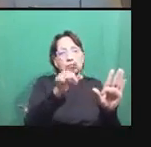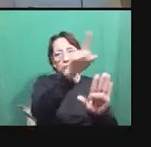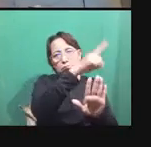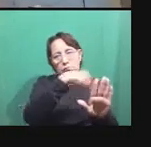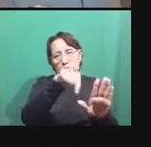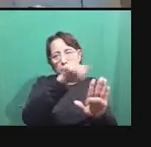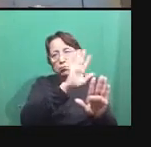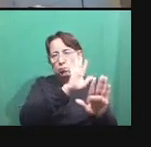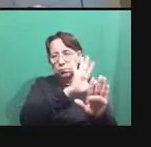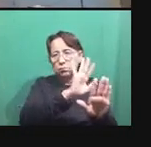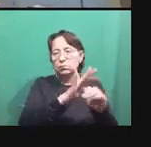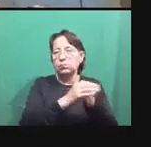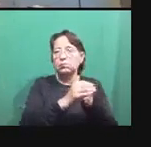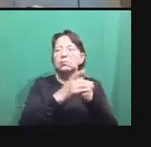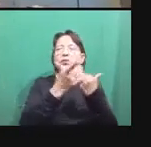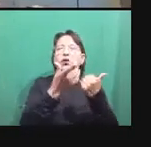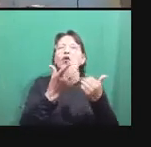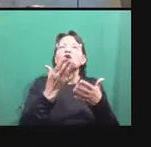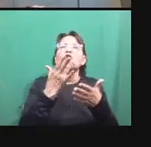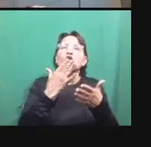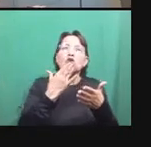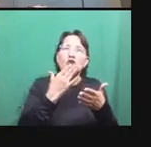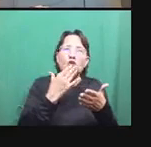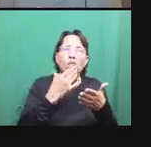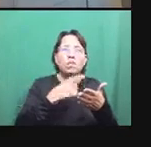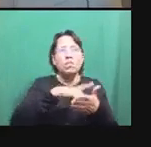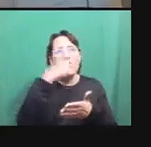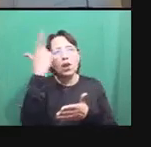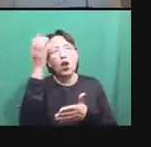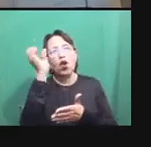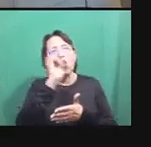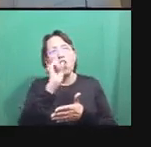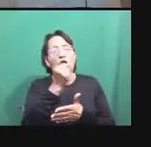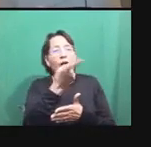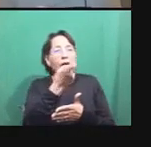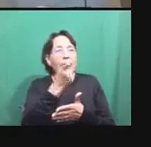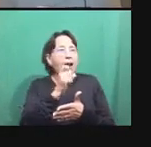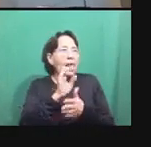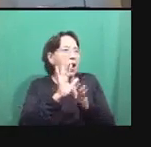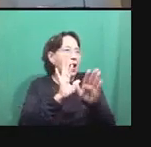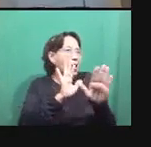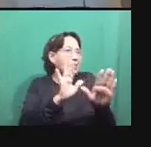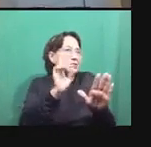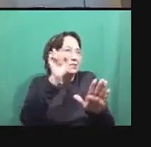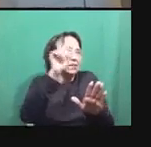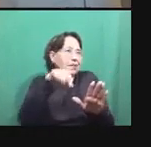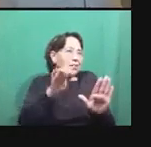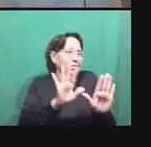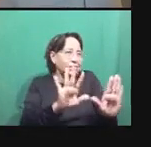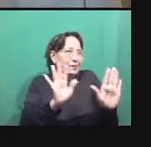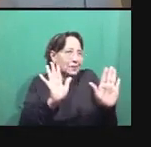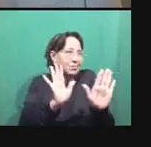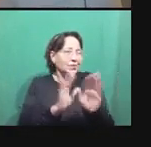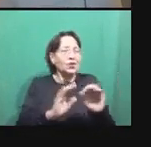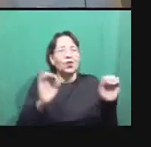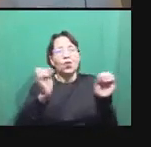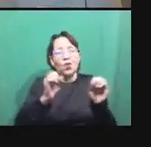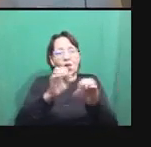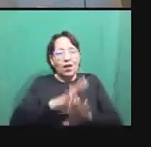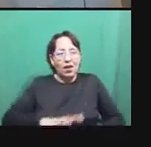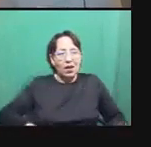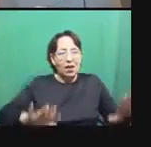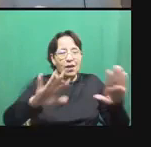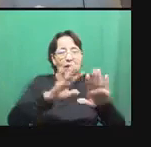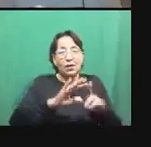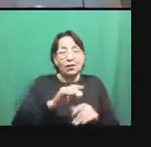las paredes, más allá de un color blanco o gris, también forman parte de nuestra entidad, y espacios donde se puede constatar la